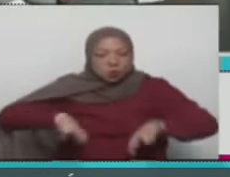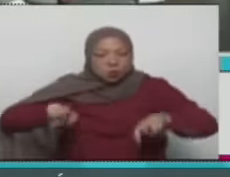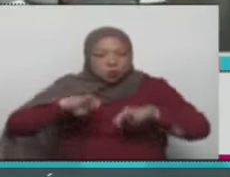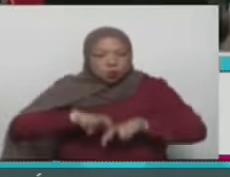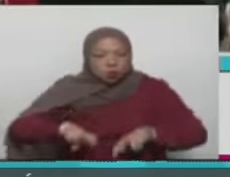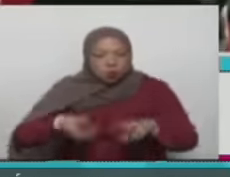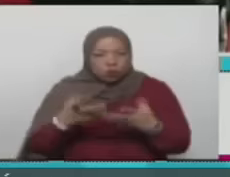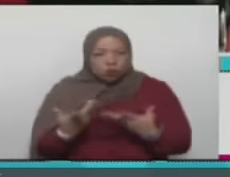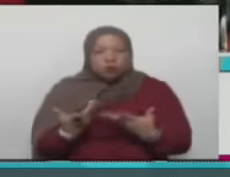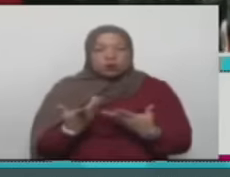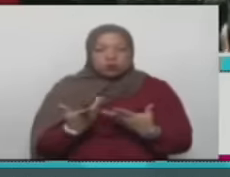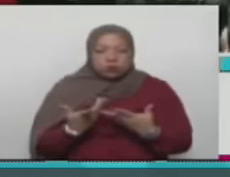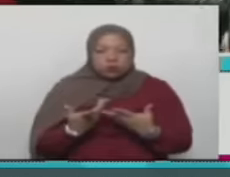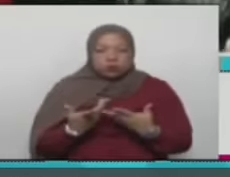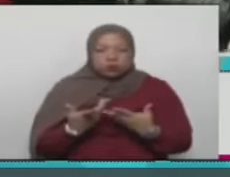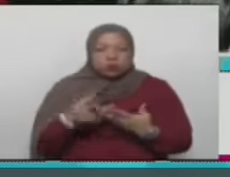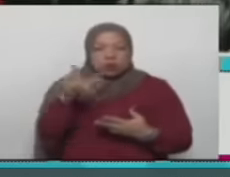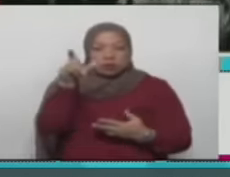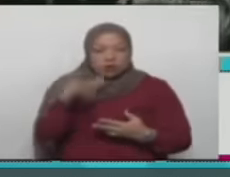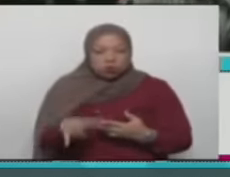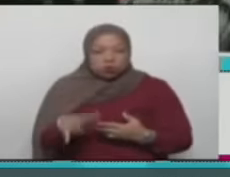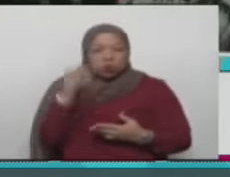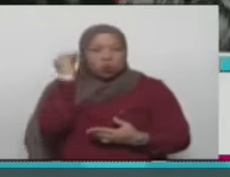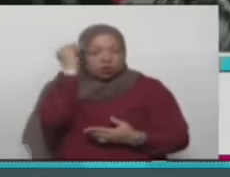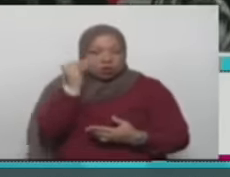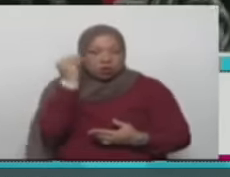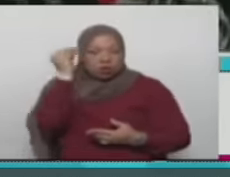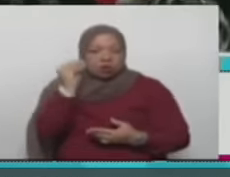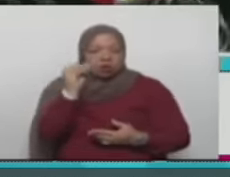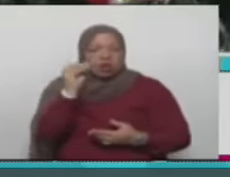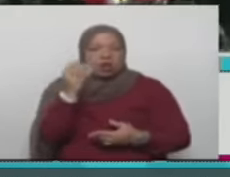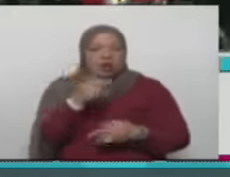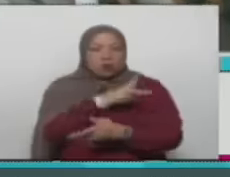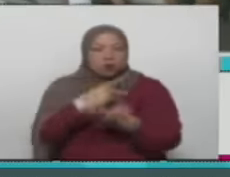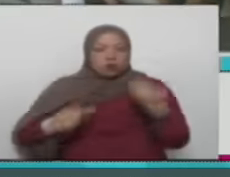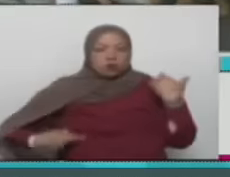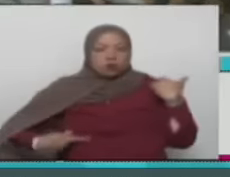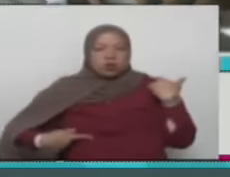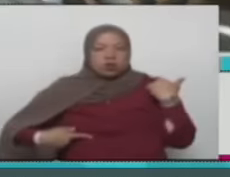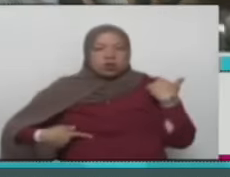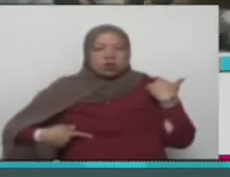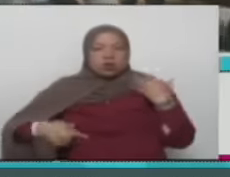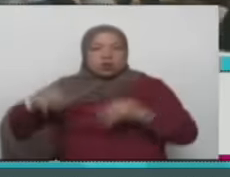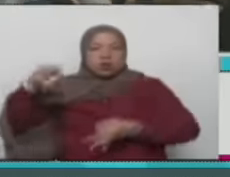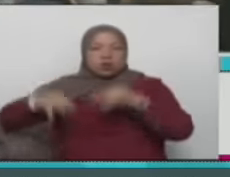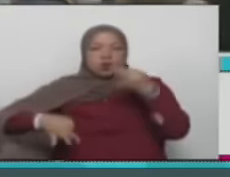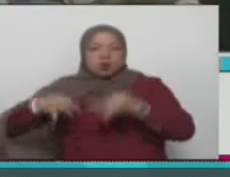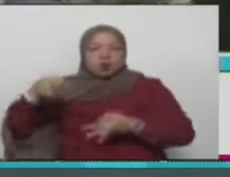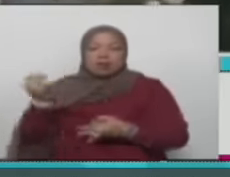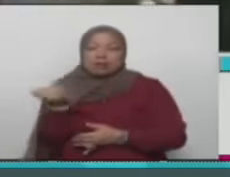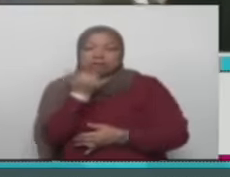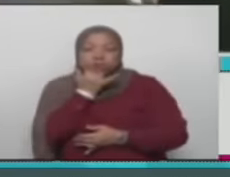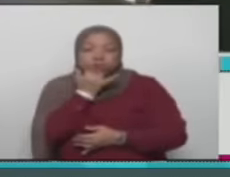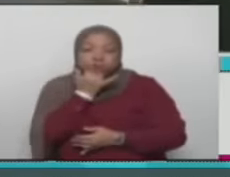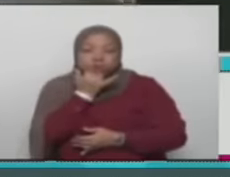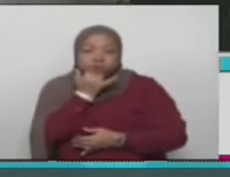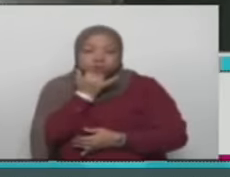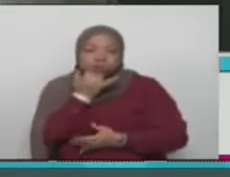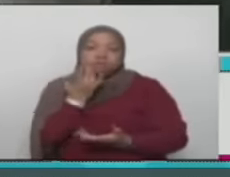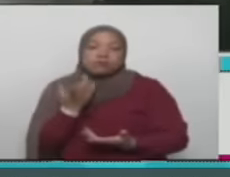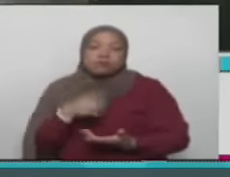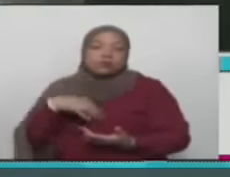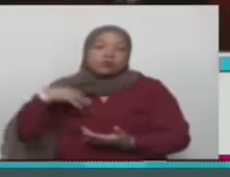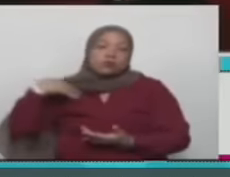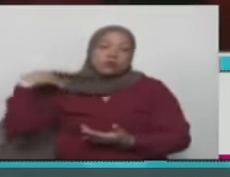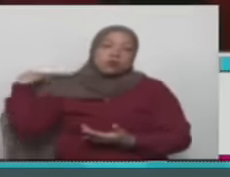salió una jurista, expresidenta de la Corte Suprema, de manera equivocada. Hay que